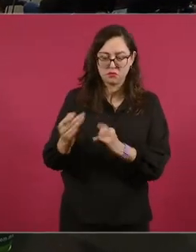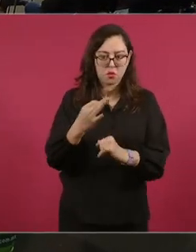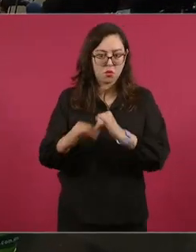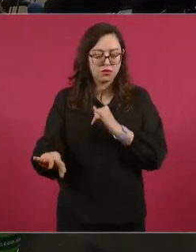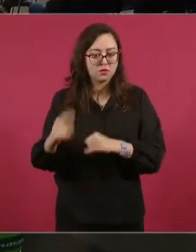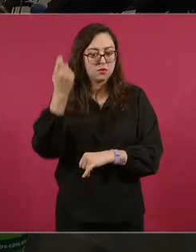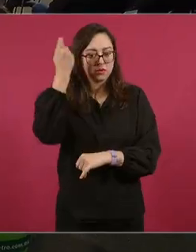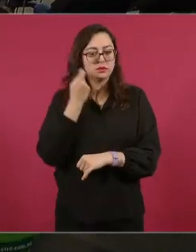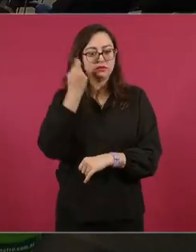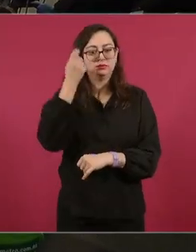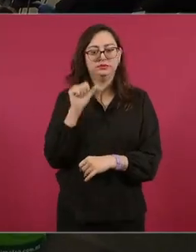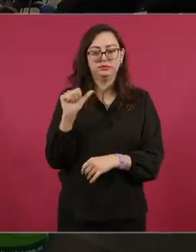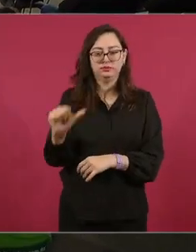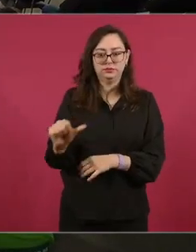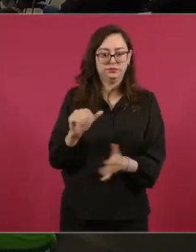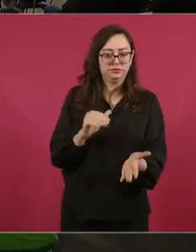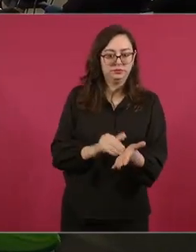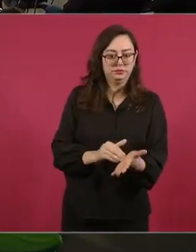Y además,